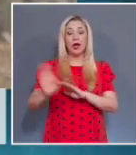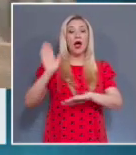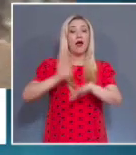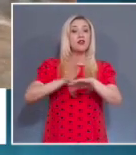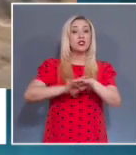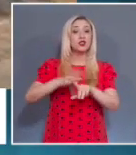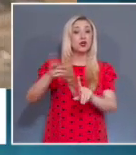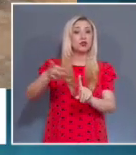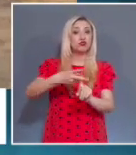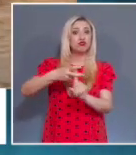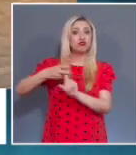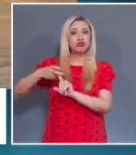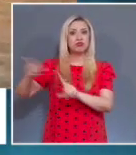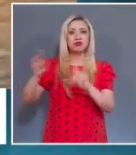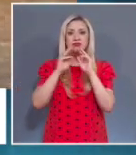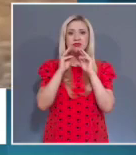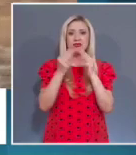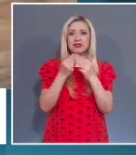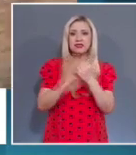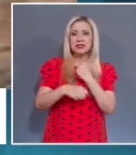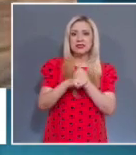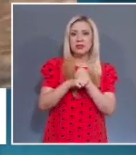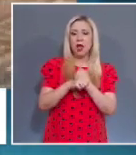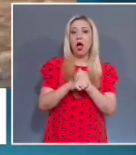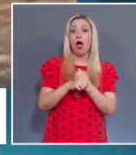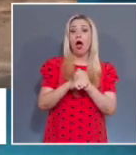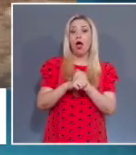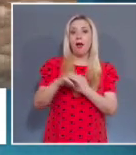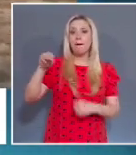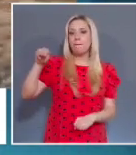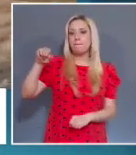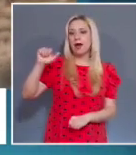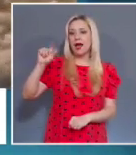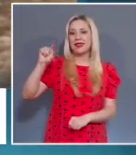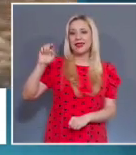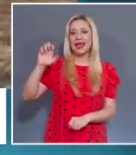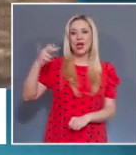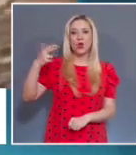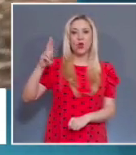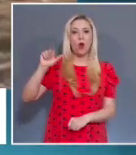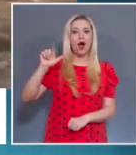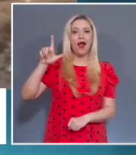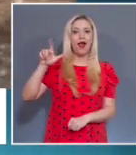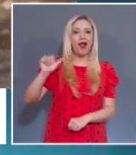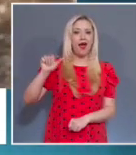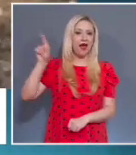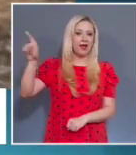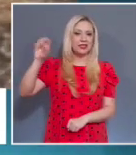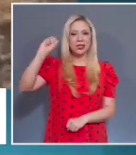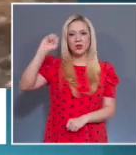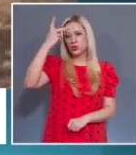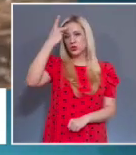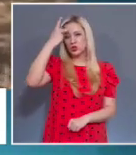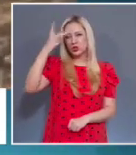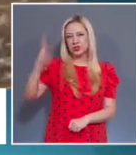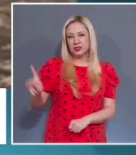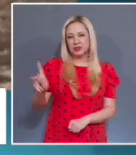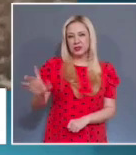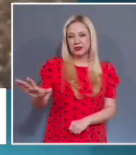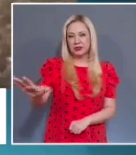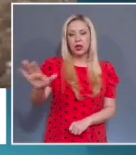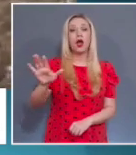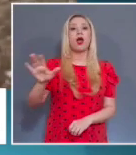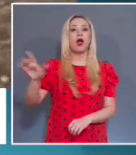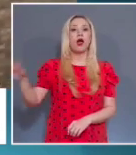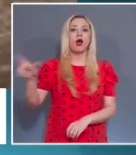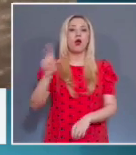grupos criminales en Matehuala, San Luis Potosí, luego de un operativo de la Guardia Nacional, confirmó el secretario